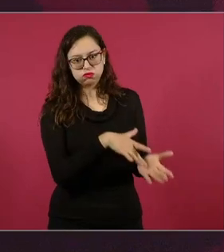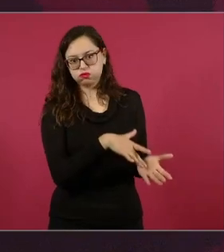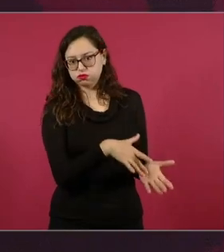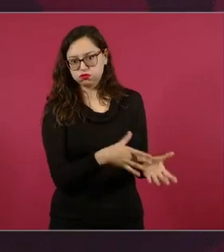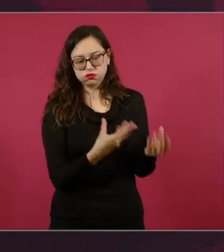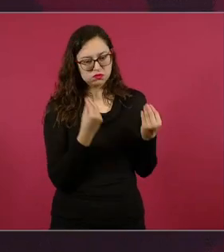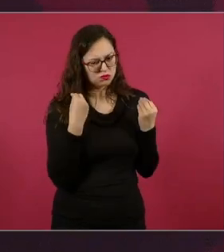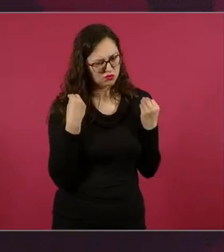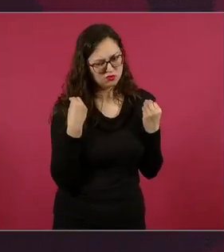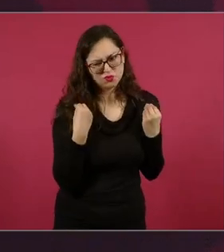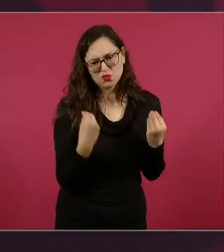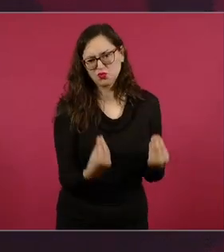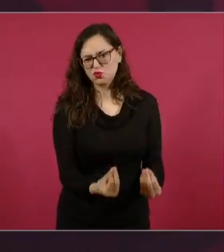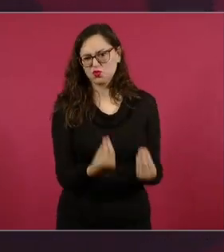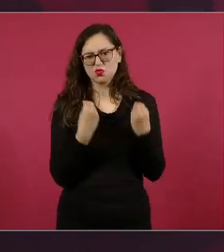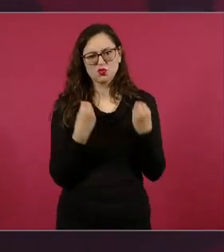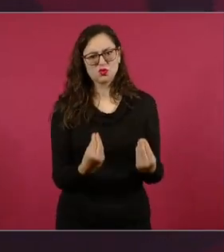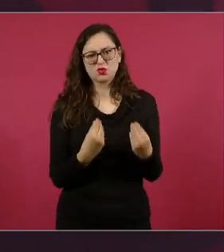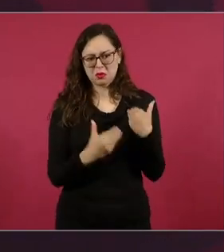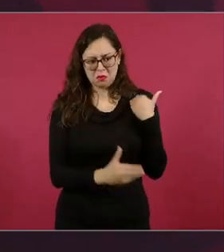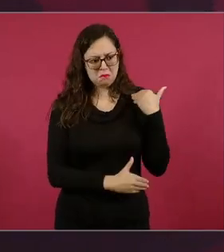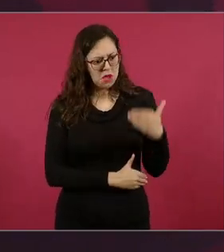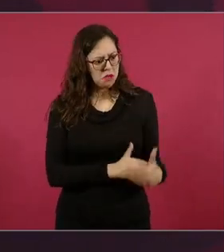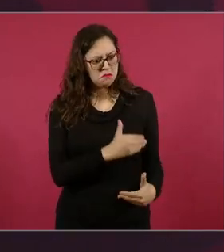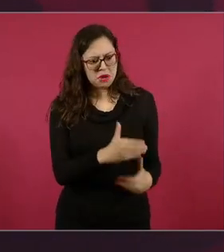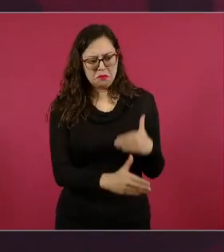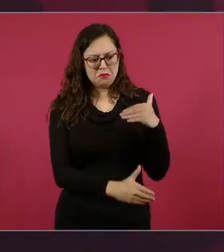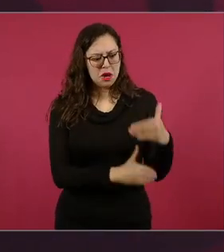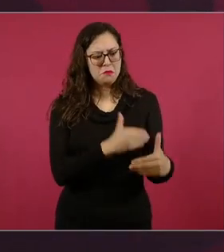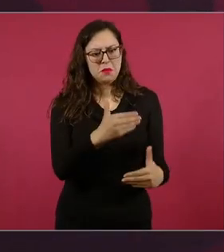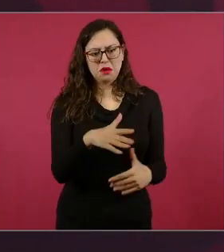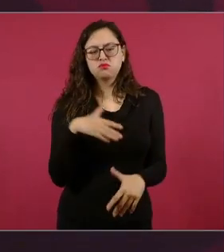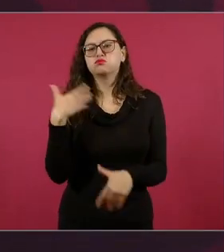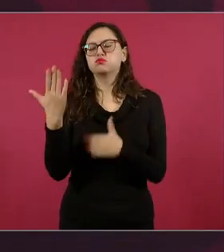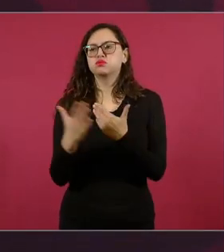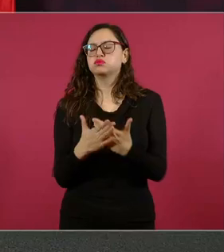Claudia lo va a seguir haciendo.